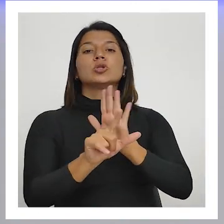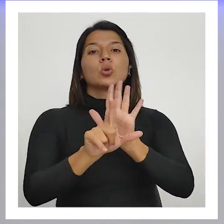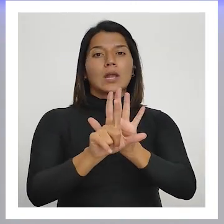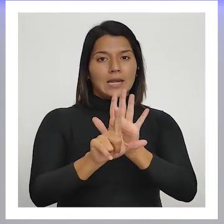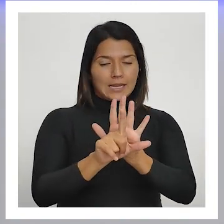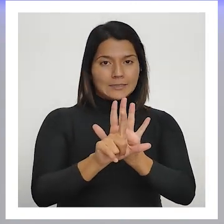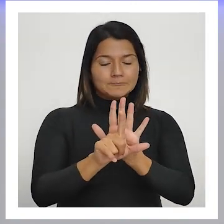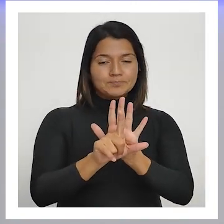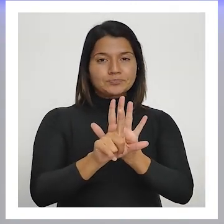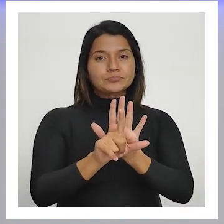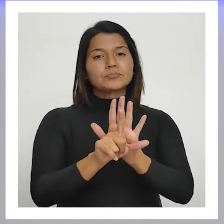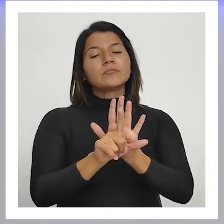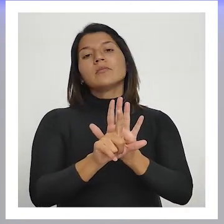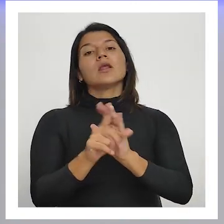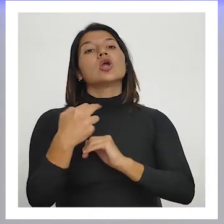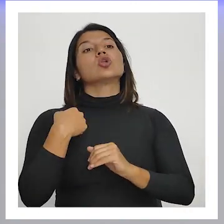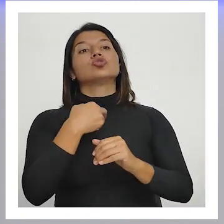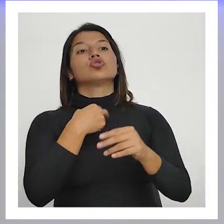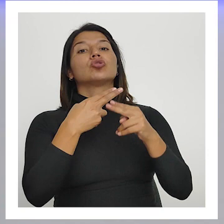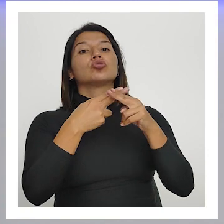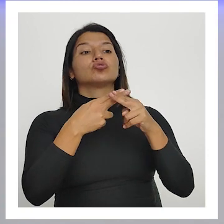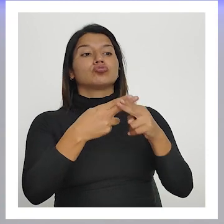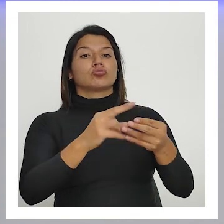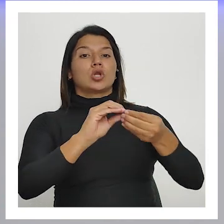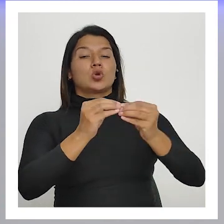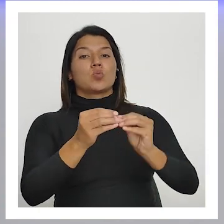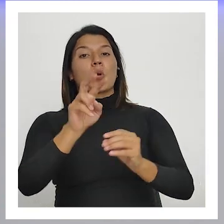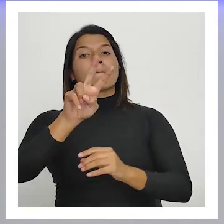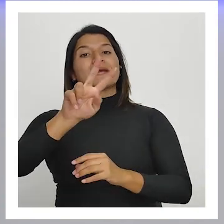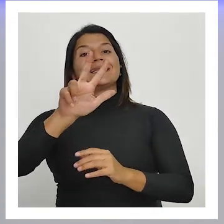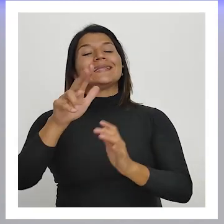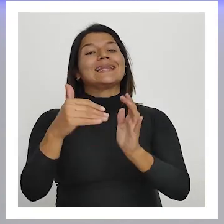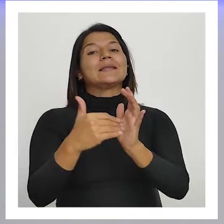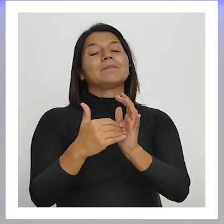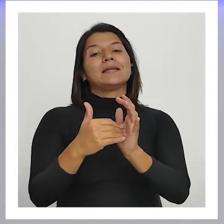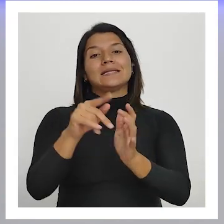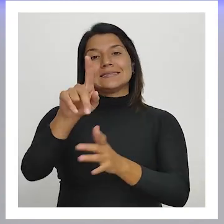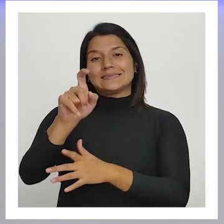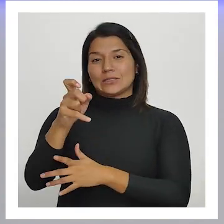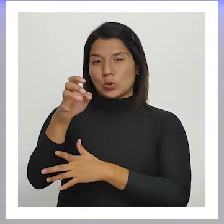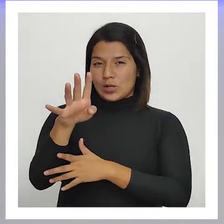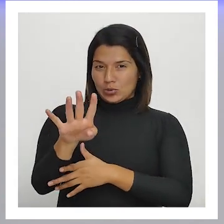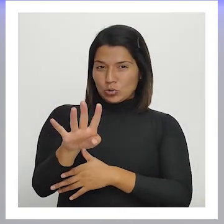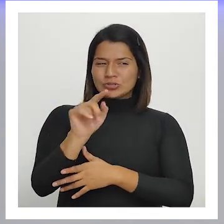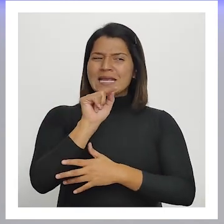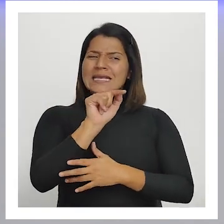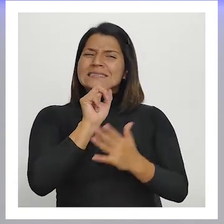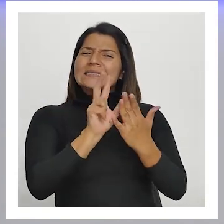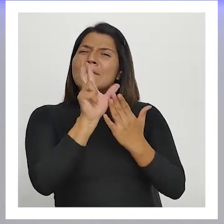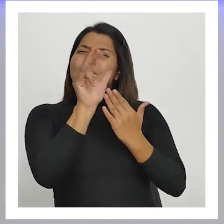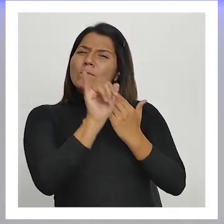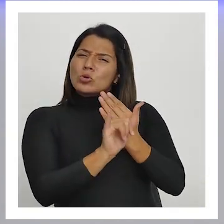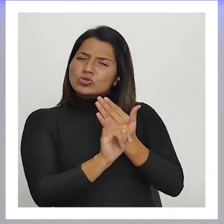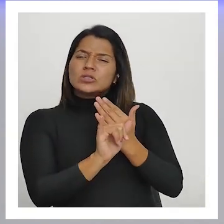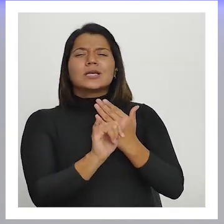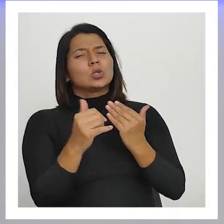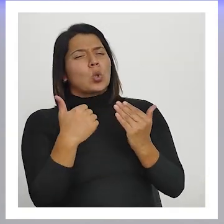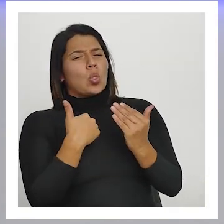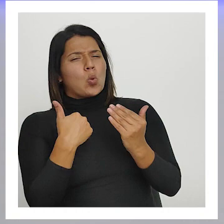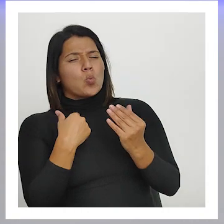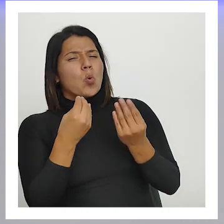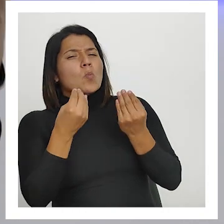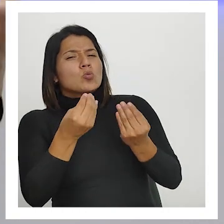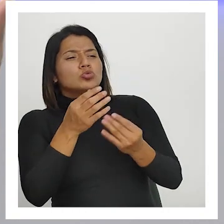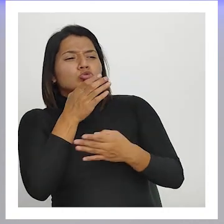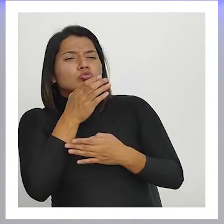proyecto de ley, que se le dio el número de 23.114, sufrió bastantes observaciones,